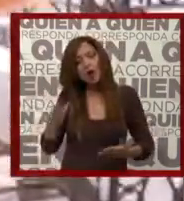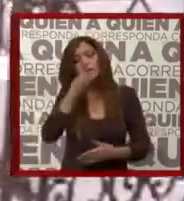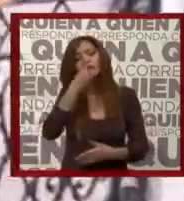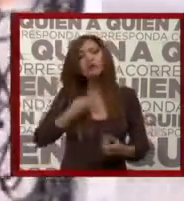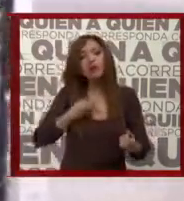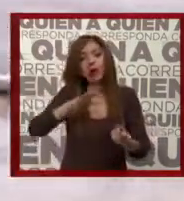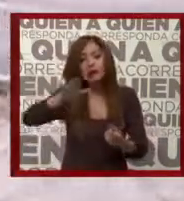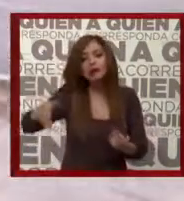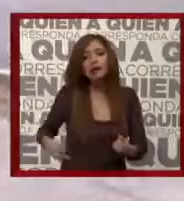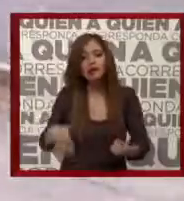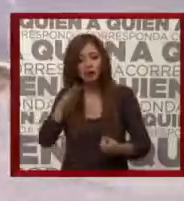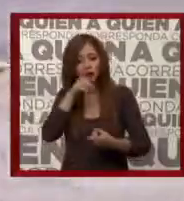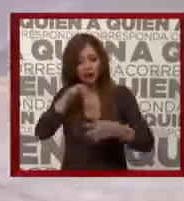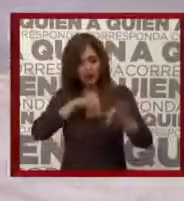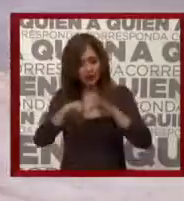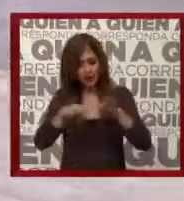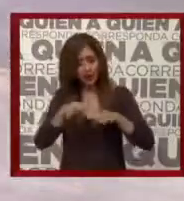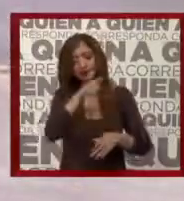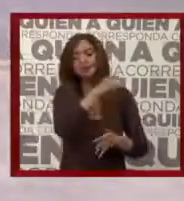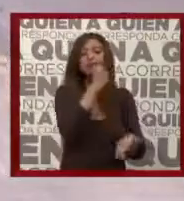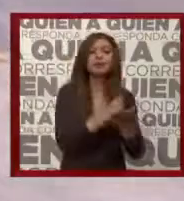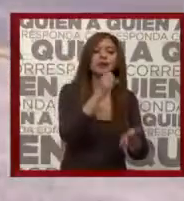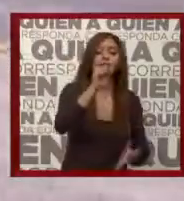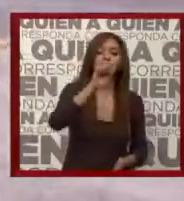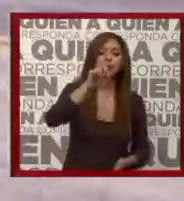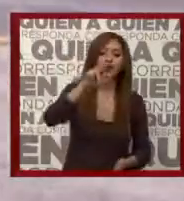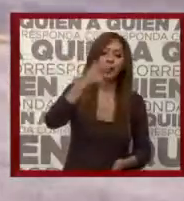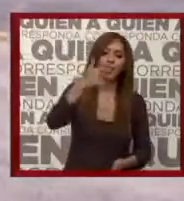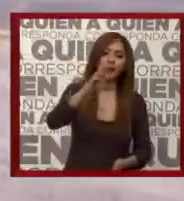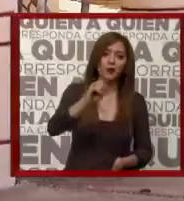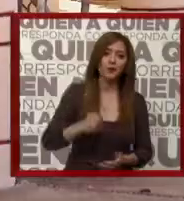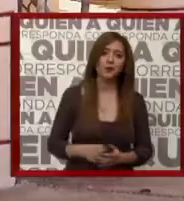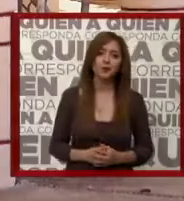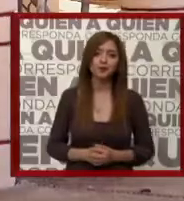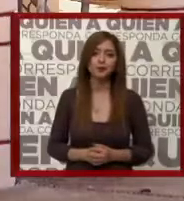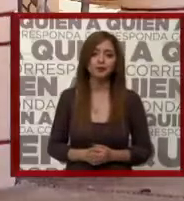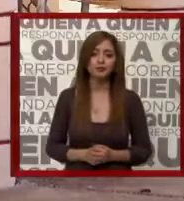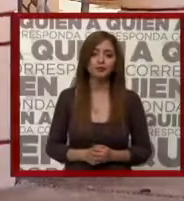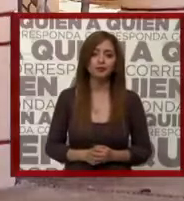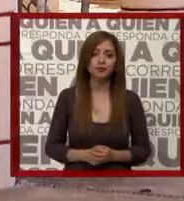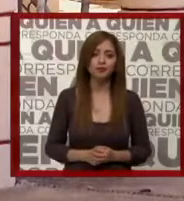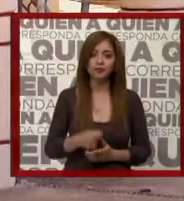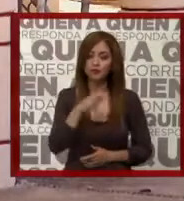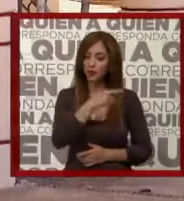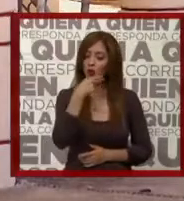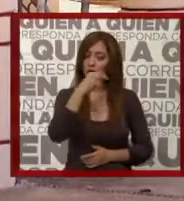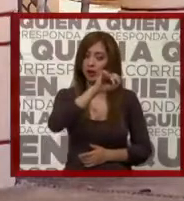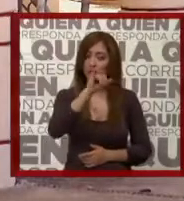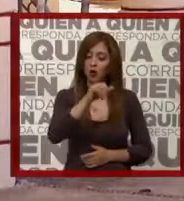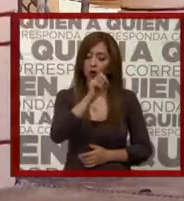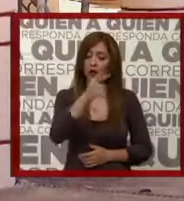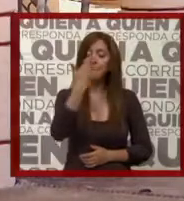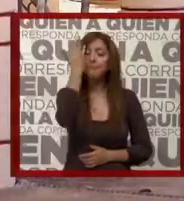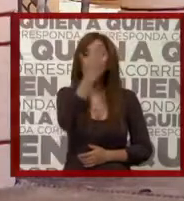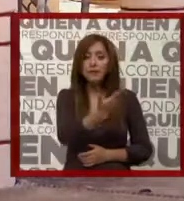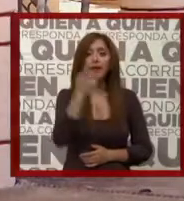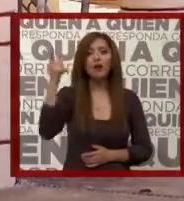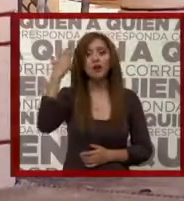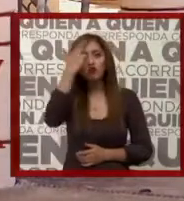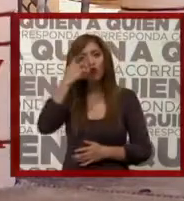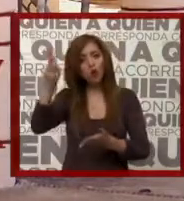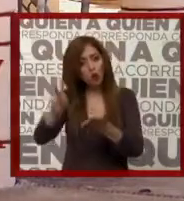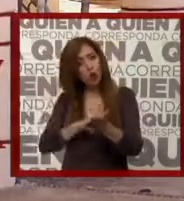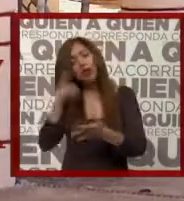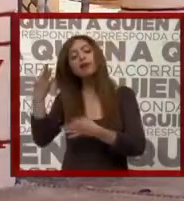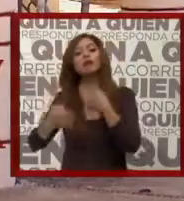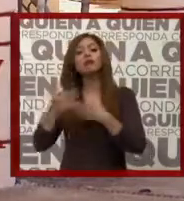cubrir. A quien corresponda, Sergio Camacho. El señor Jorge Bacap pide que su caso sea revisado,